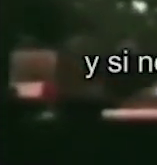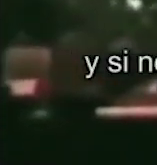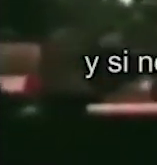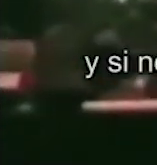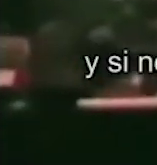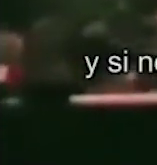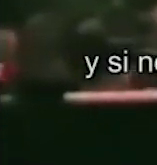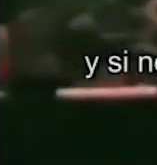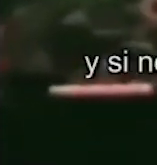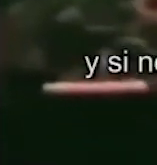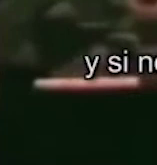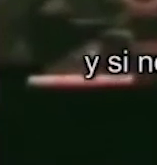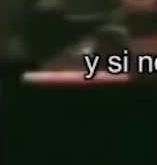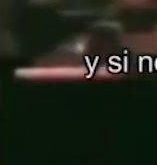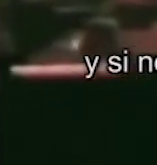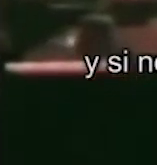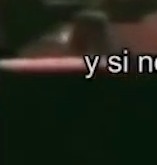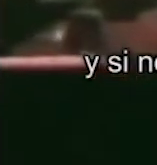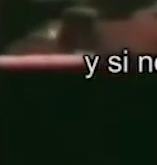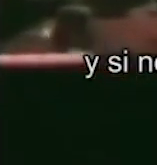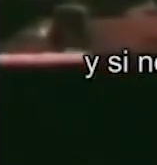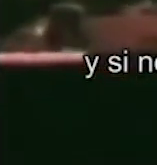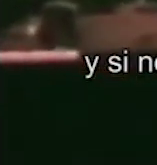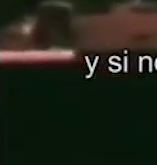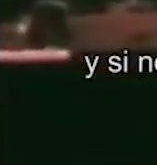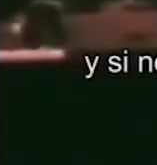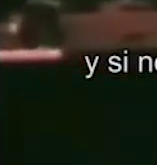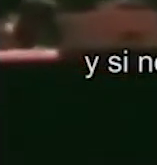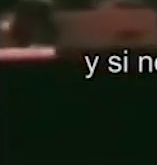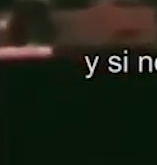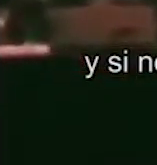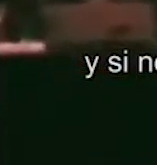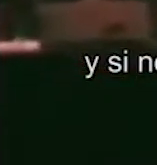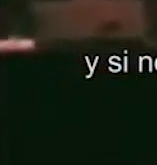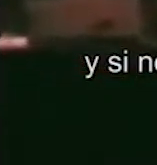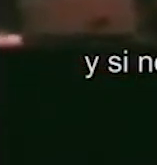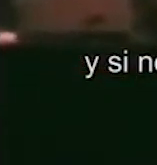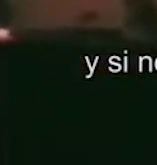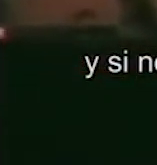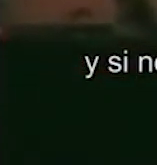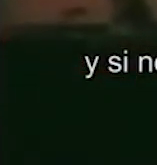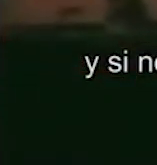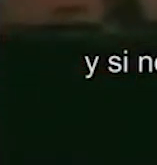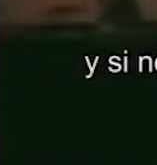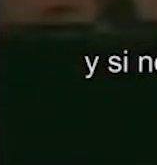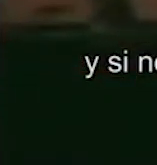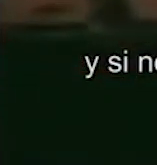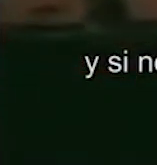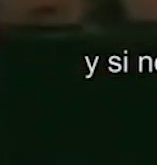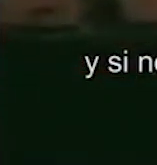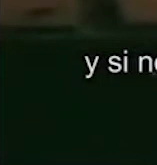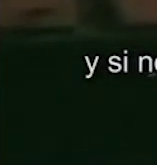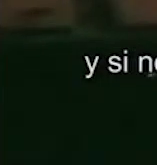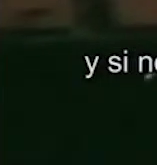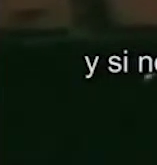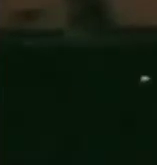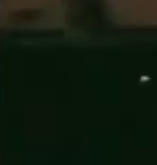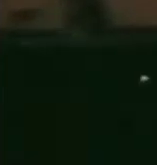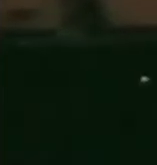apareces, no me importa, yo te doy una canción.